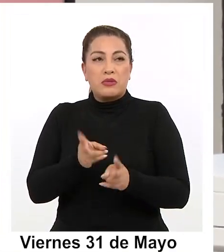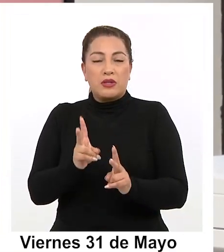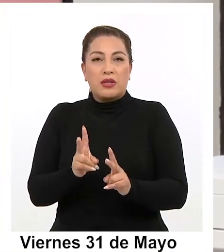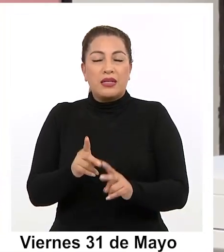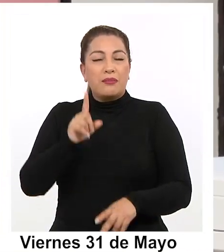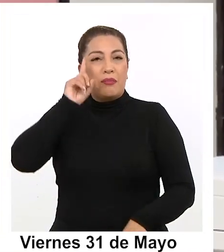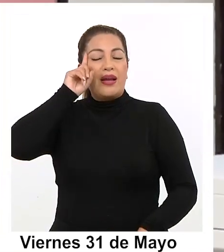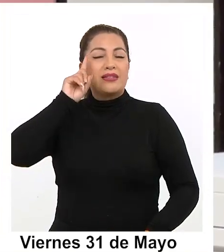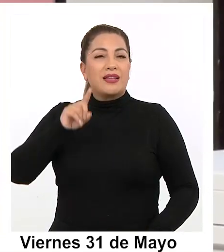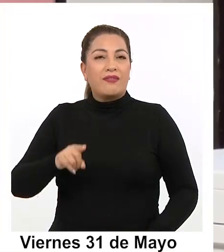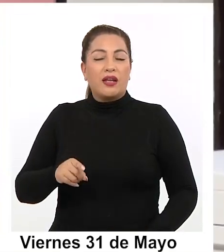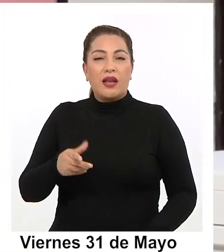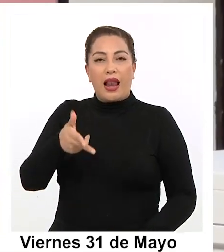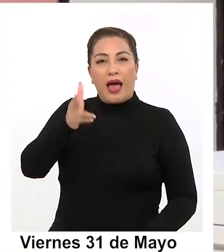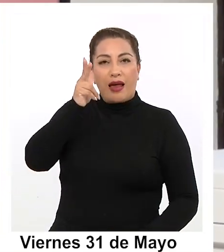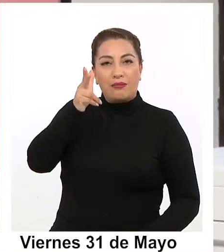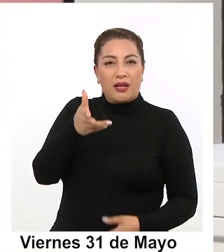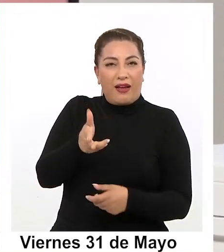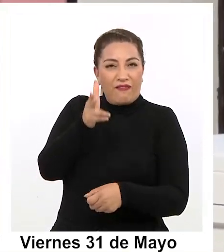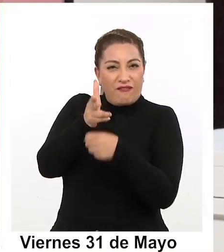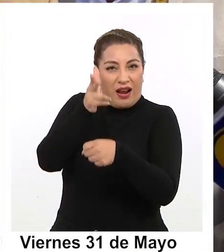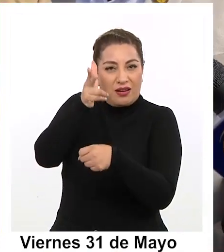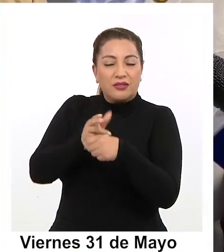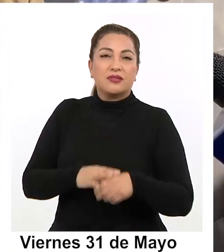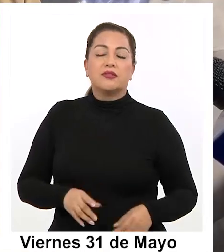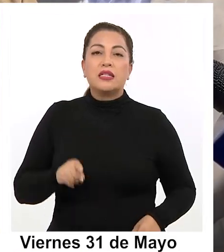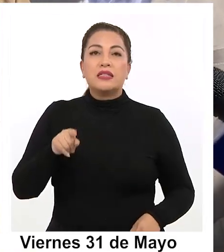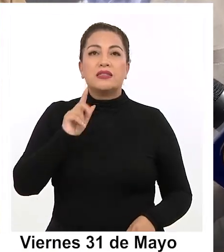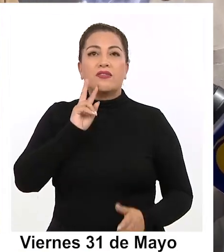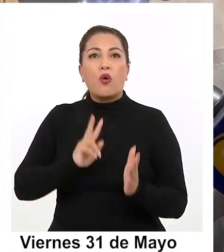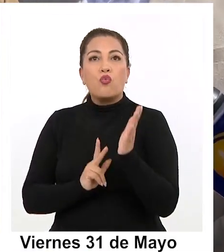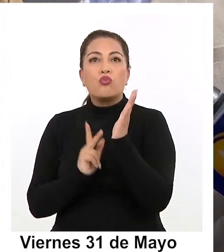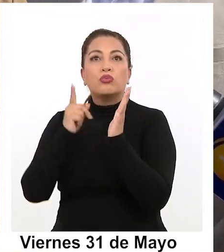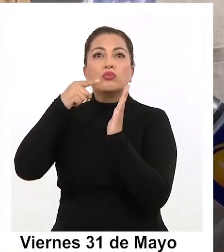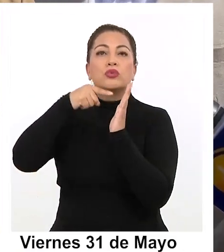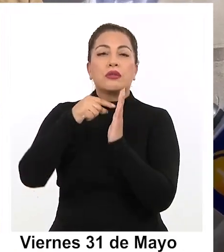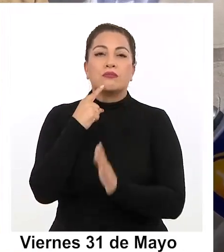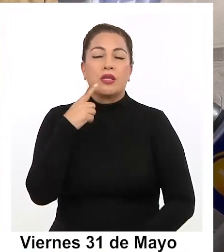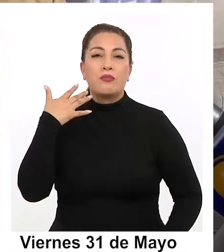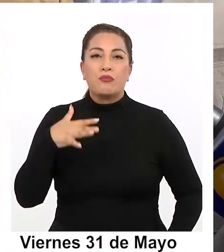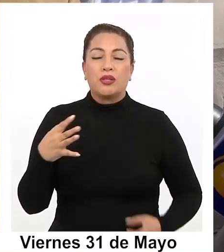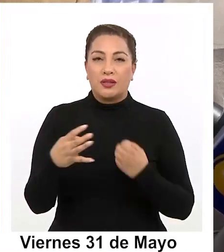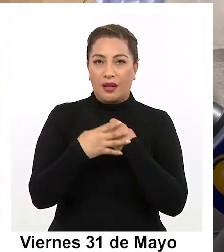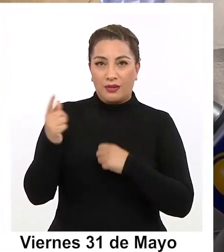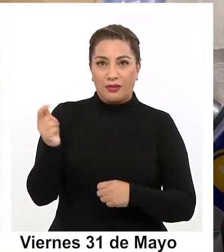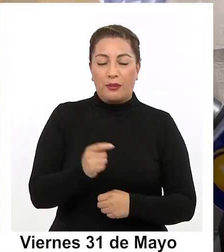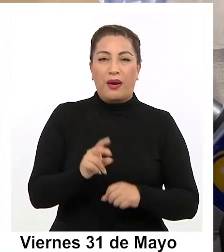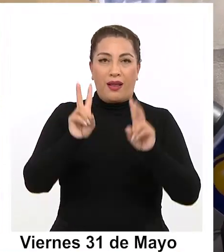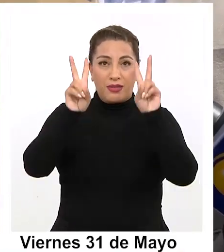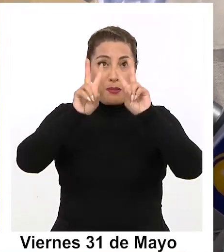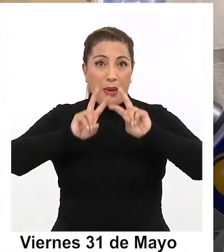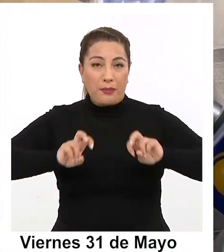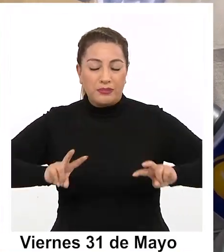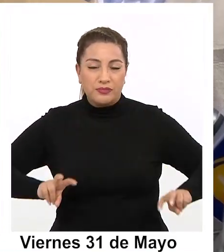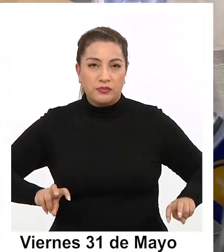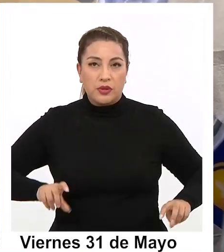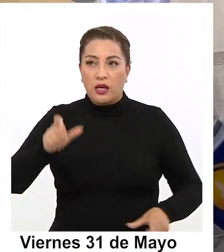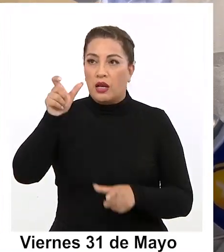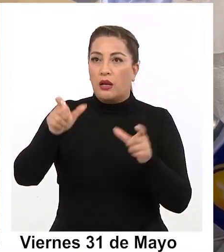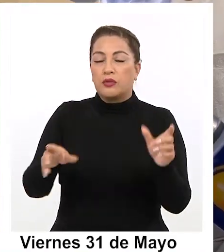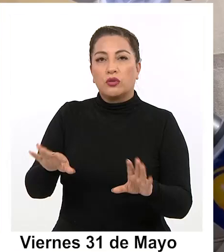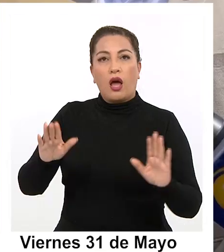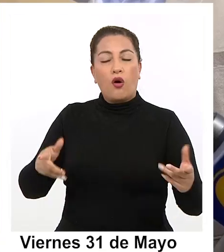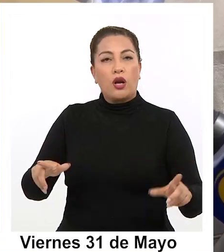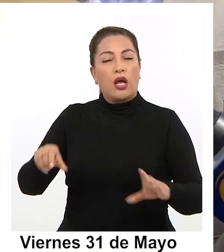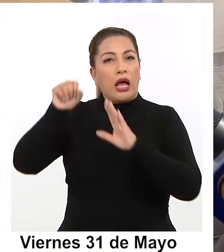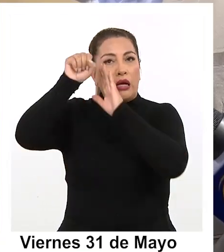de las armas incautadas ese es un salto tremendamente relevante en la región en materia investigativa porque la gente que está viendo en